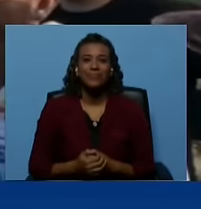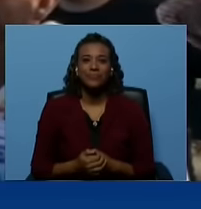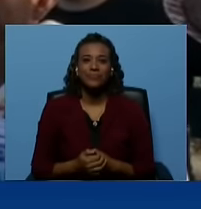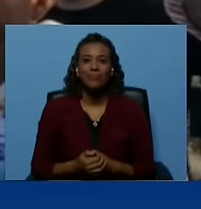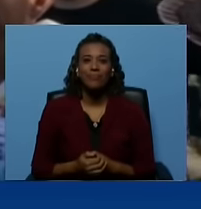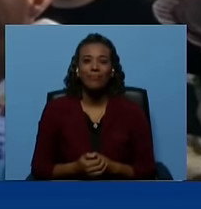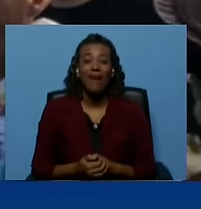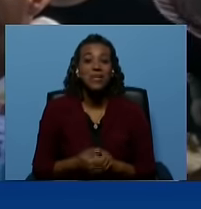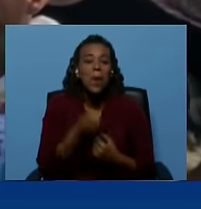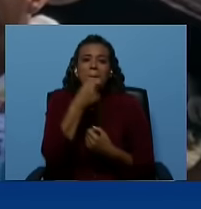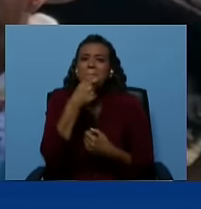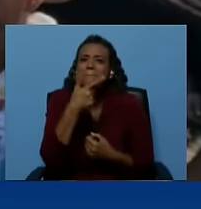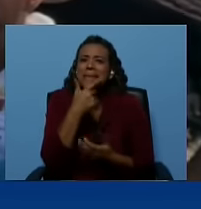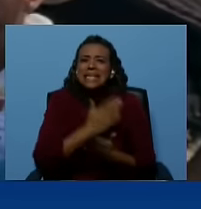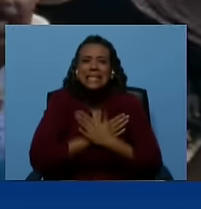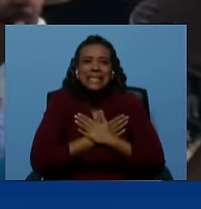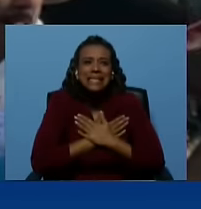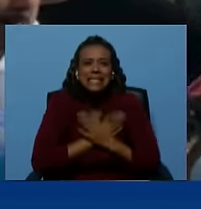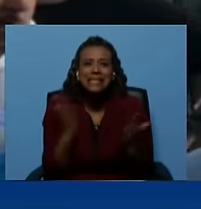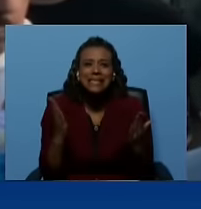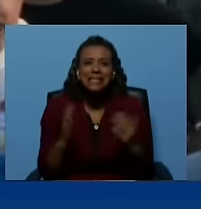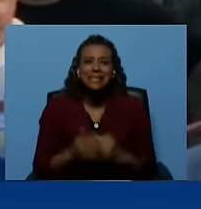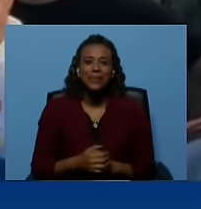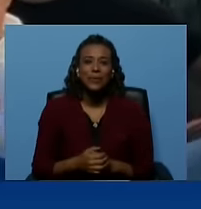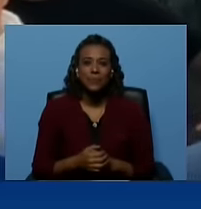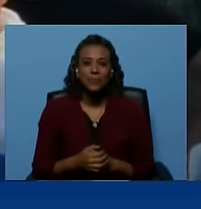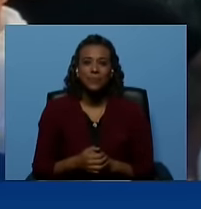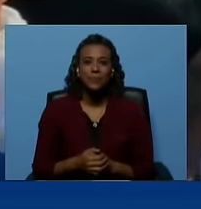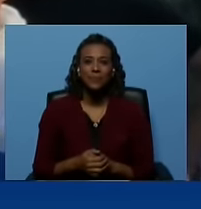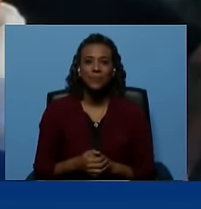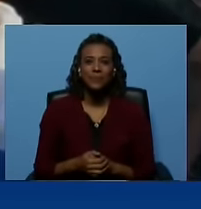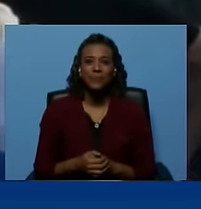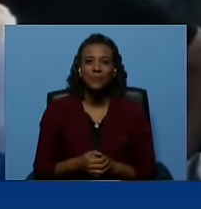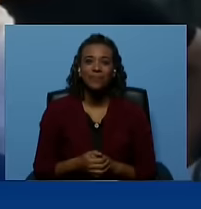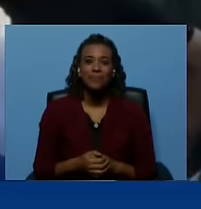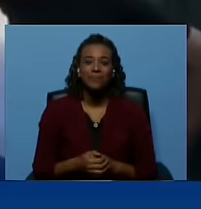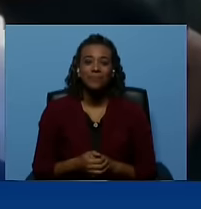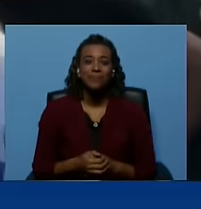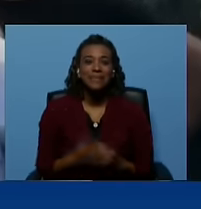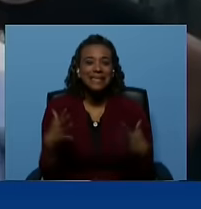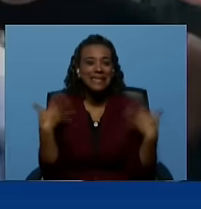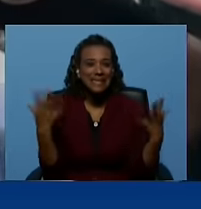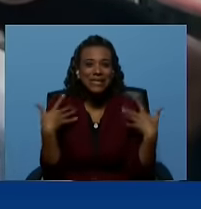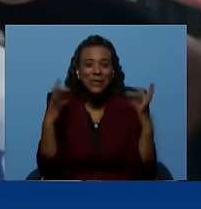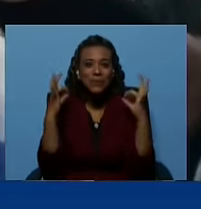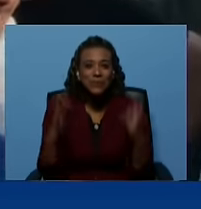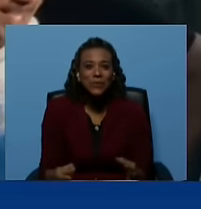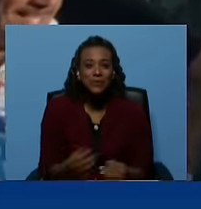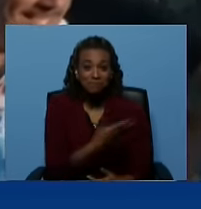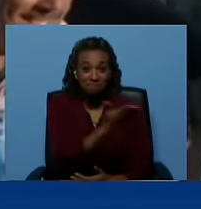es una belleza de verdad mir Ah